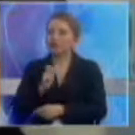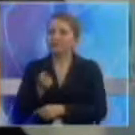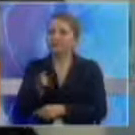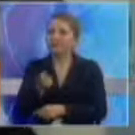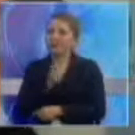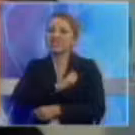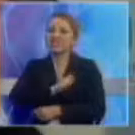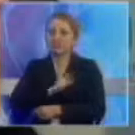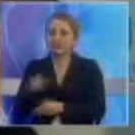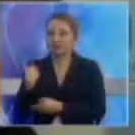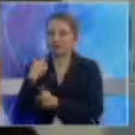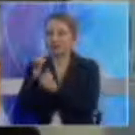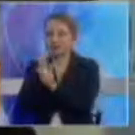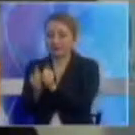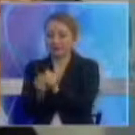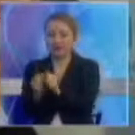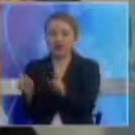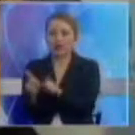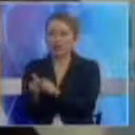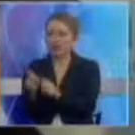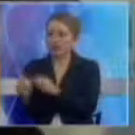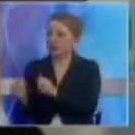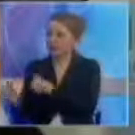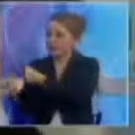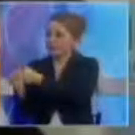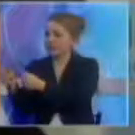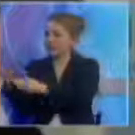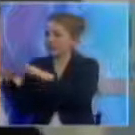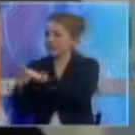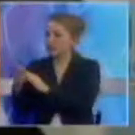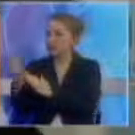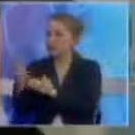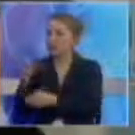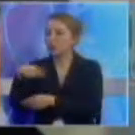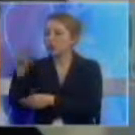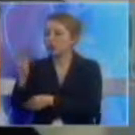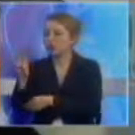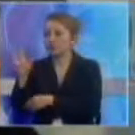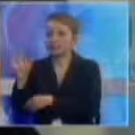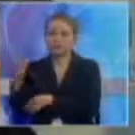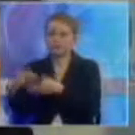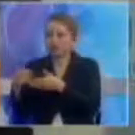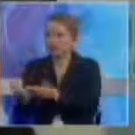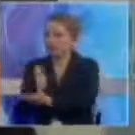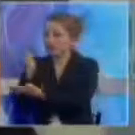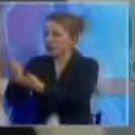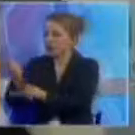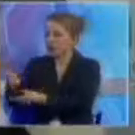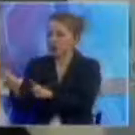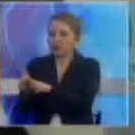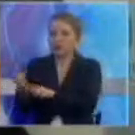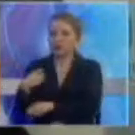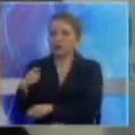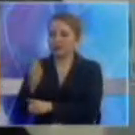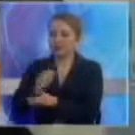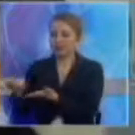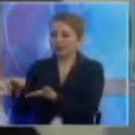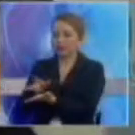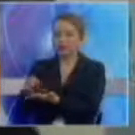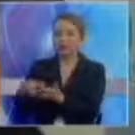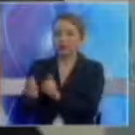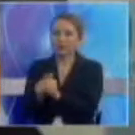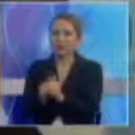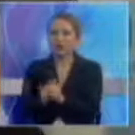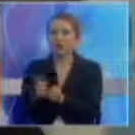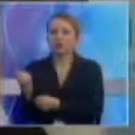celular. Así que cuando se acaba el saldo, uno se acerca a un kiosco, le da un dólar, $3, $10 y le recarga el saldo al celular. Solo